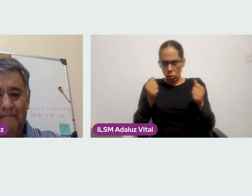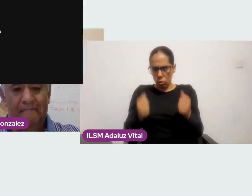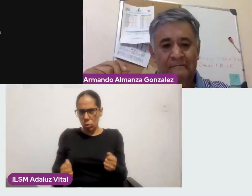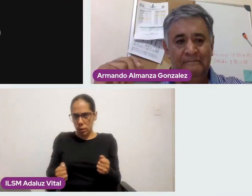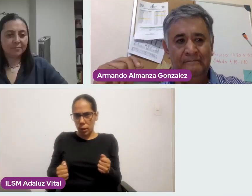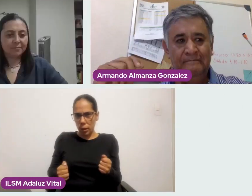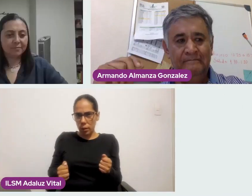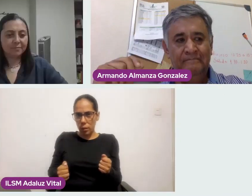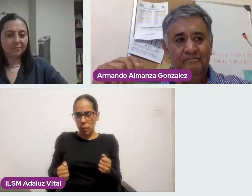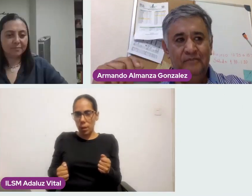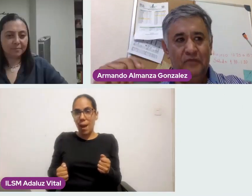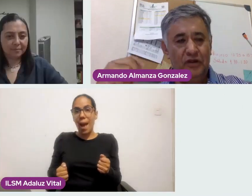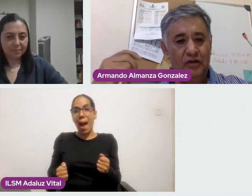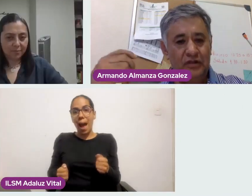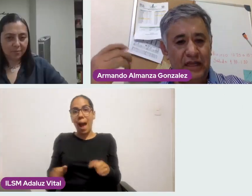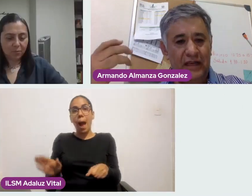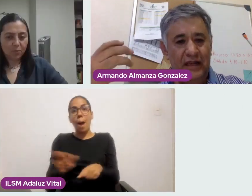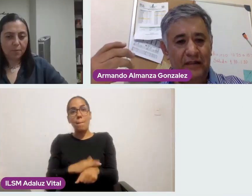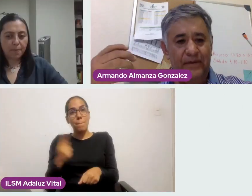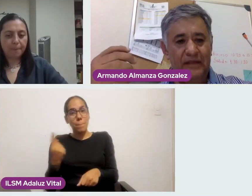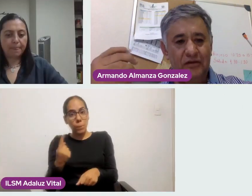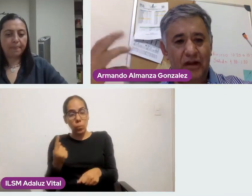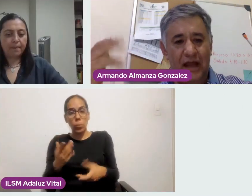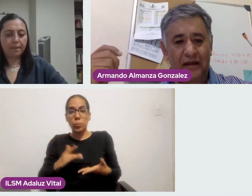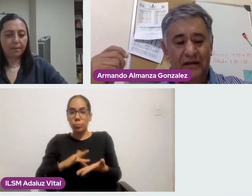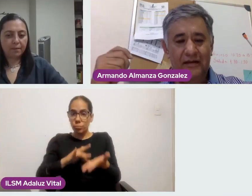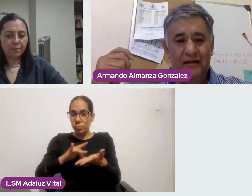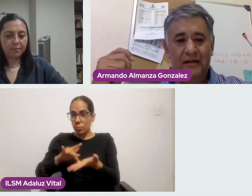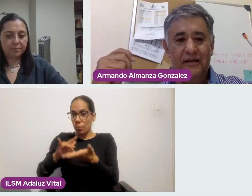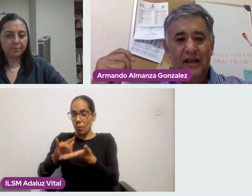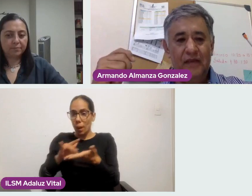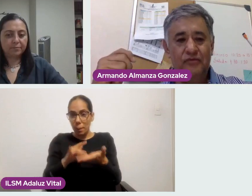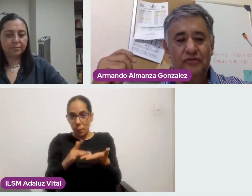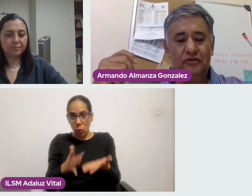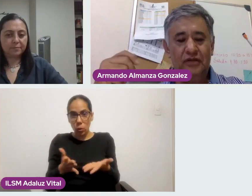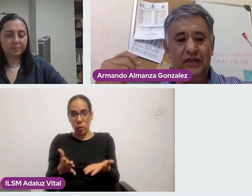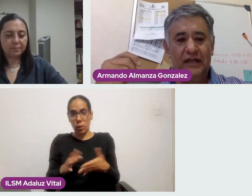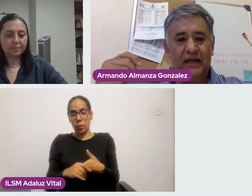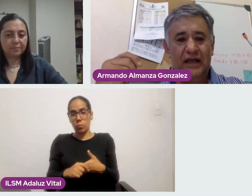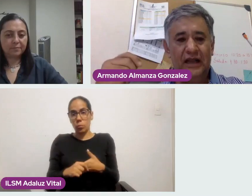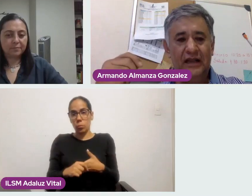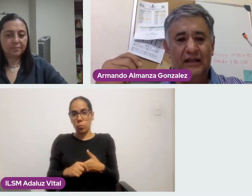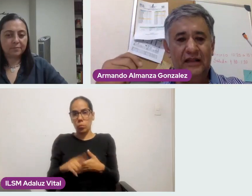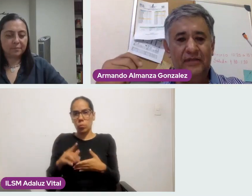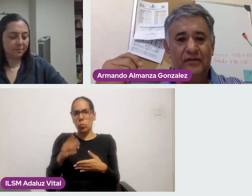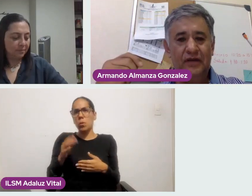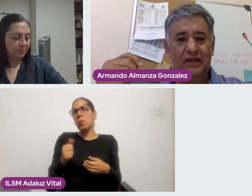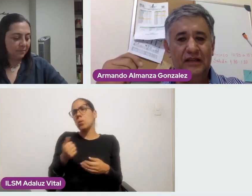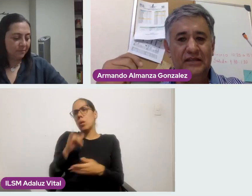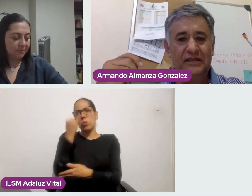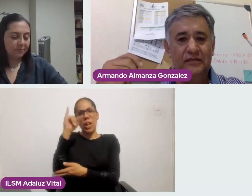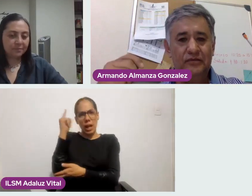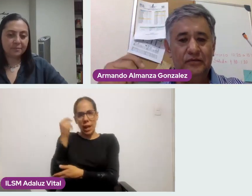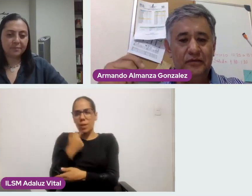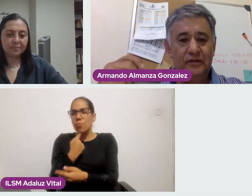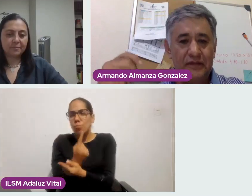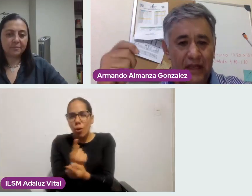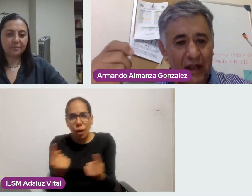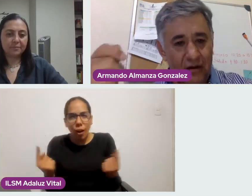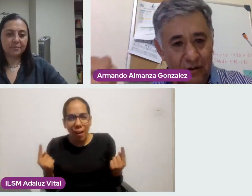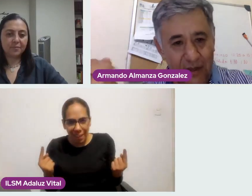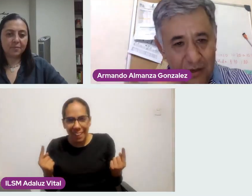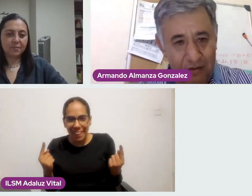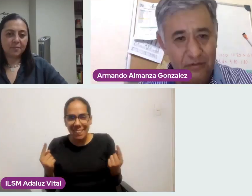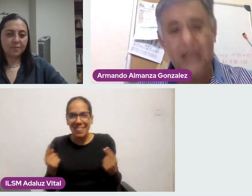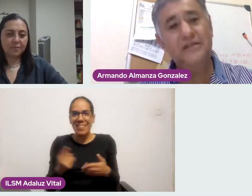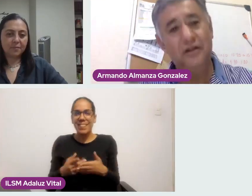¿no? Cuando están en el preescolar, llegamos con la encargada de la gente del preescolar y les decimos, te